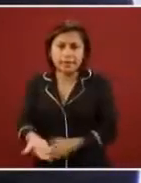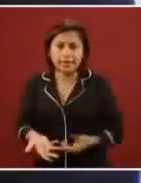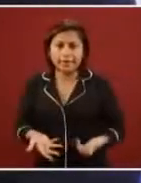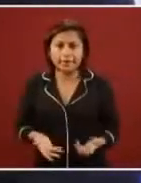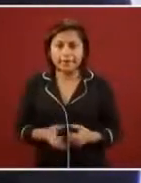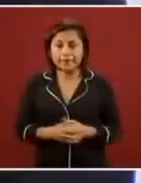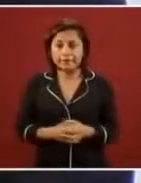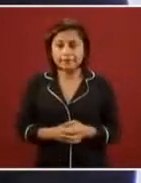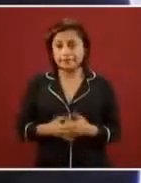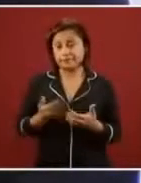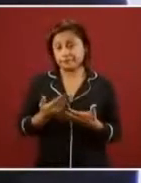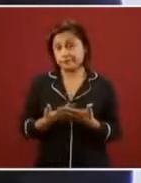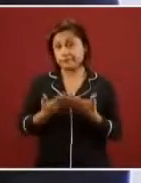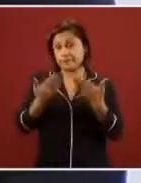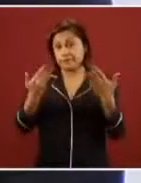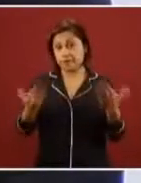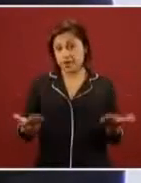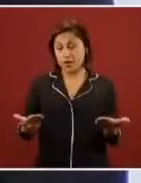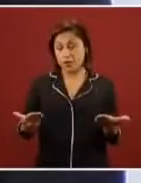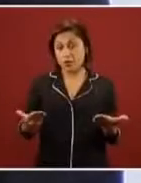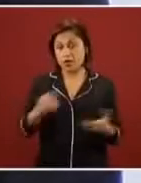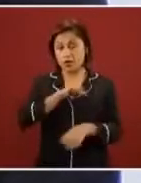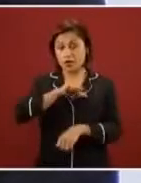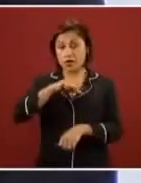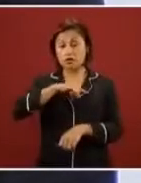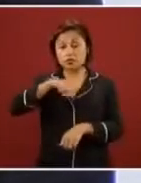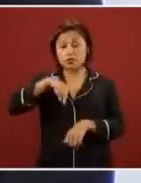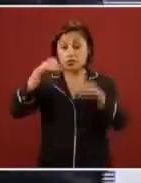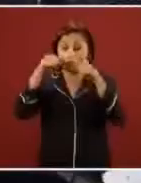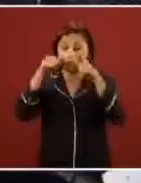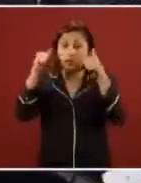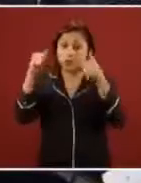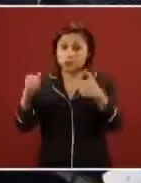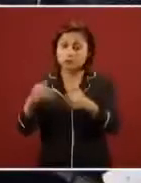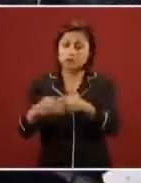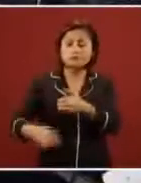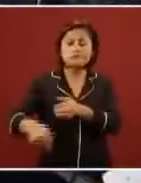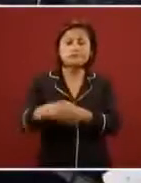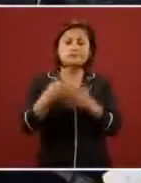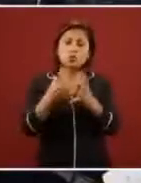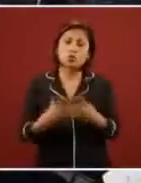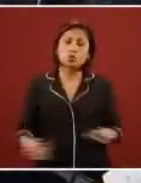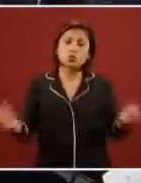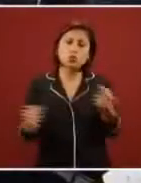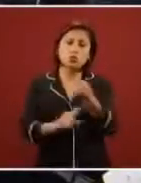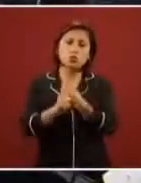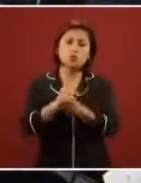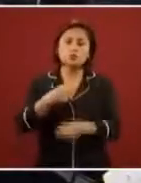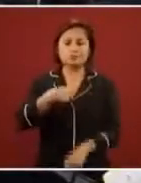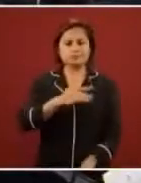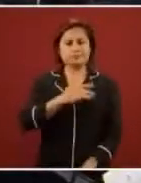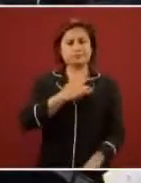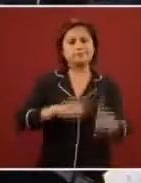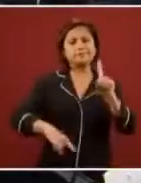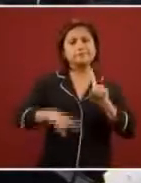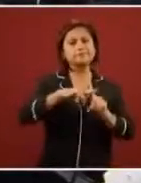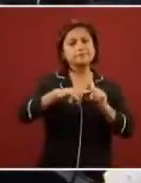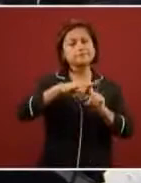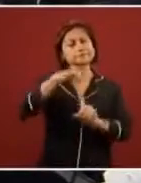y se está atendiendo el problema. Lo vamos a resolver. Estoy optimista en eso y además